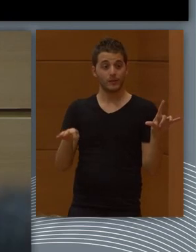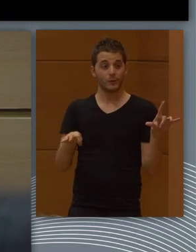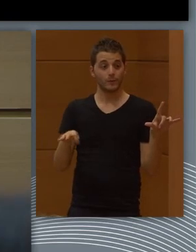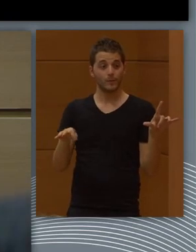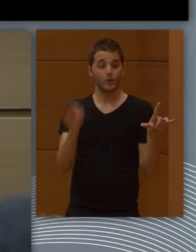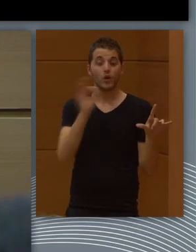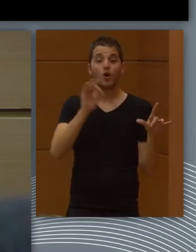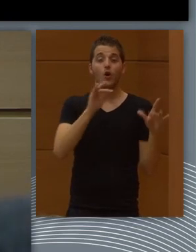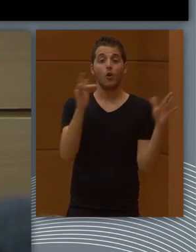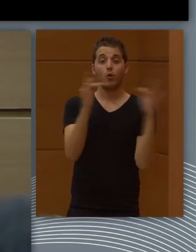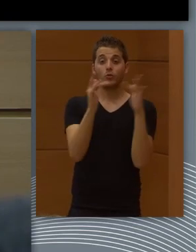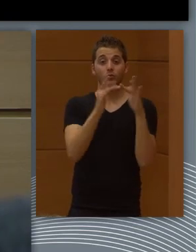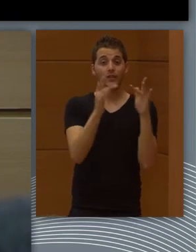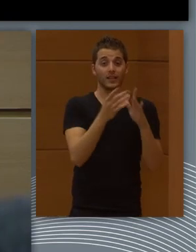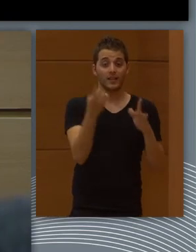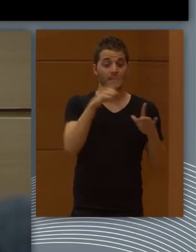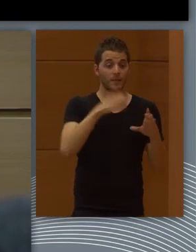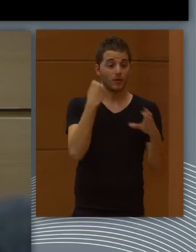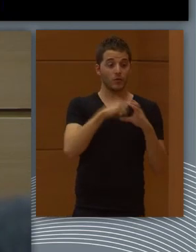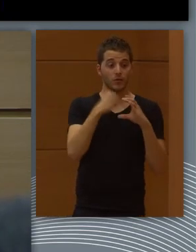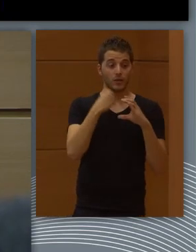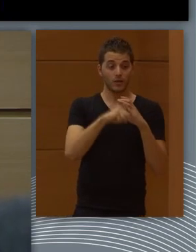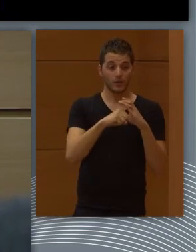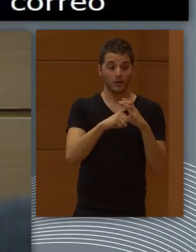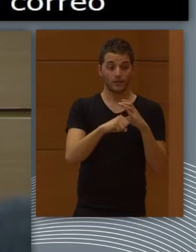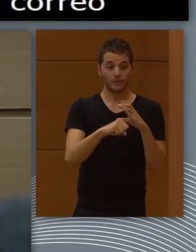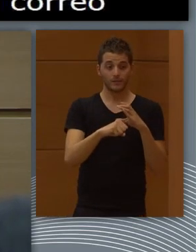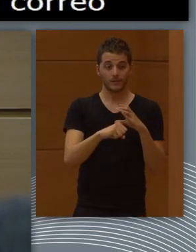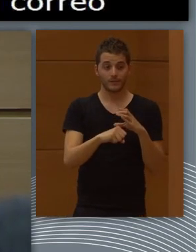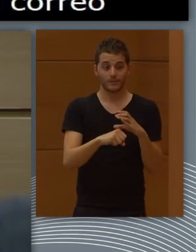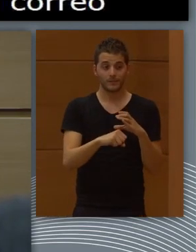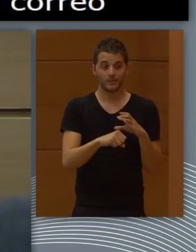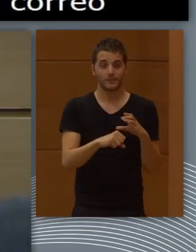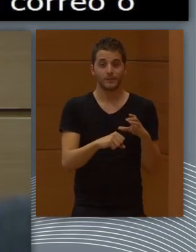lgperea@tecnosite.es o contactar con CENTAC y gustosamente